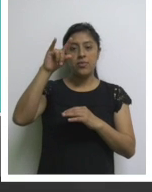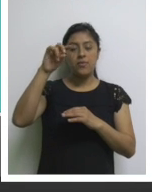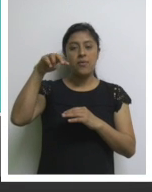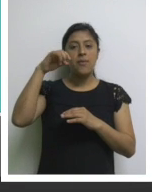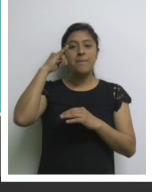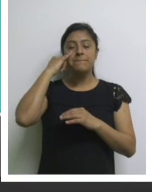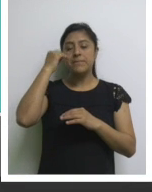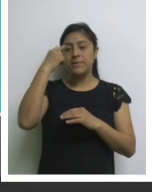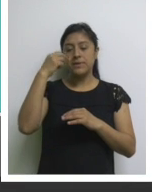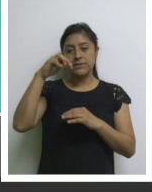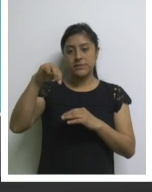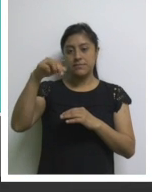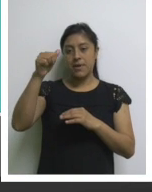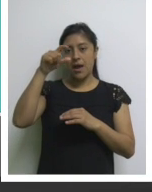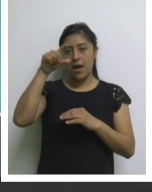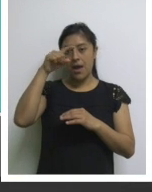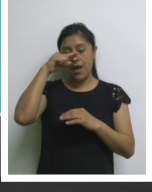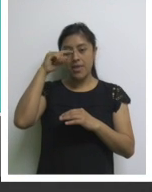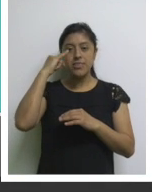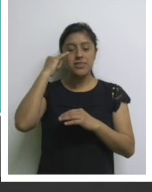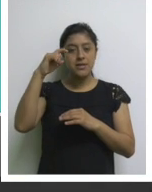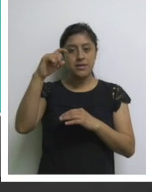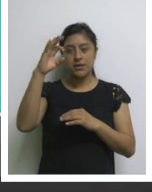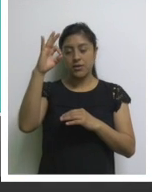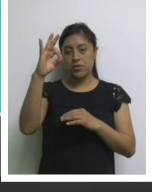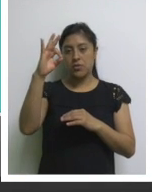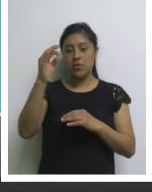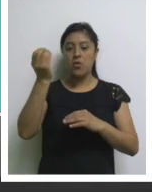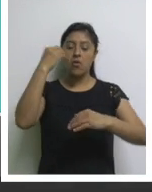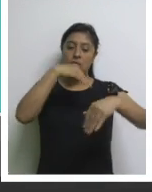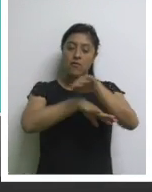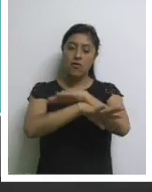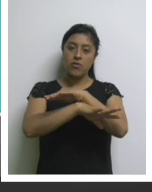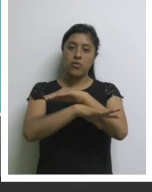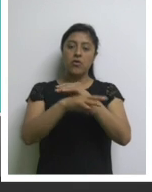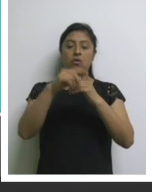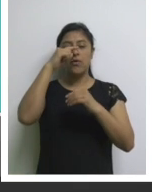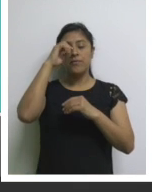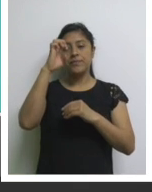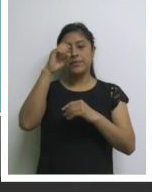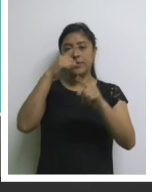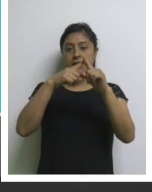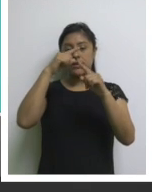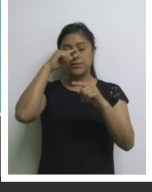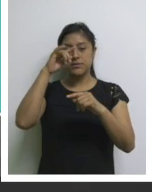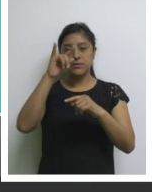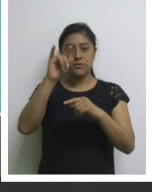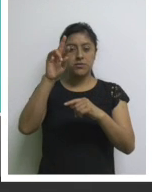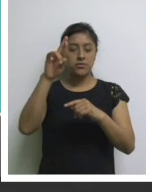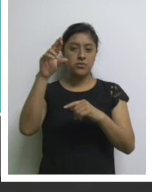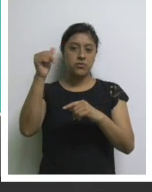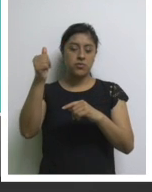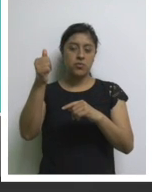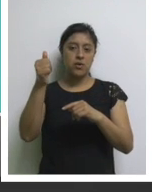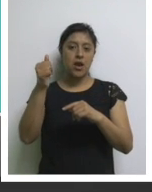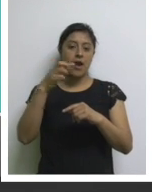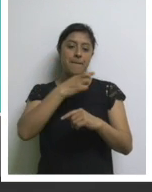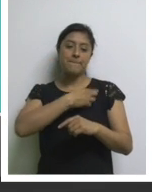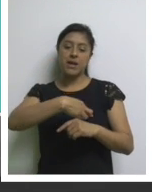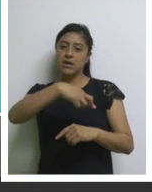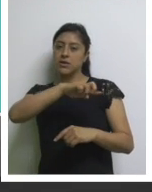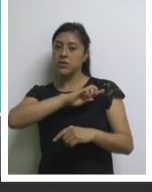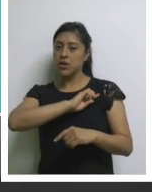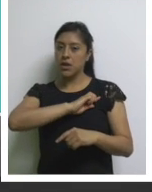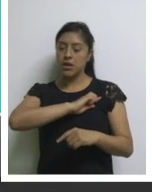el fondo numismático, la tinta óptica variable, la imagen o fotografía fantasma, un fondo